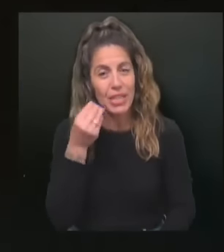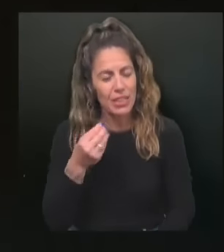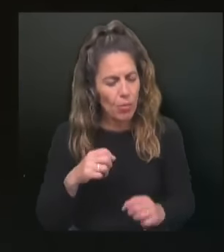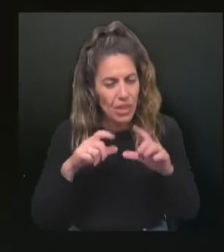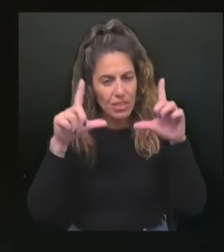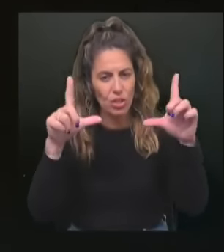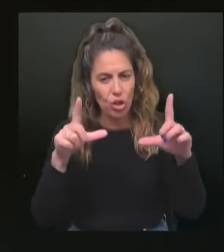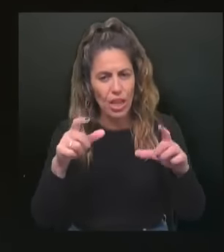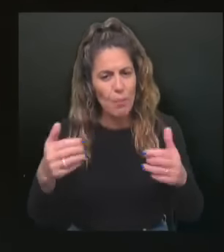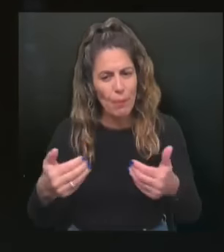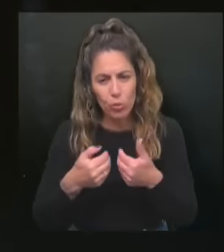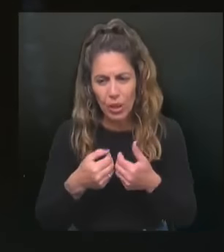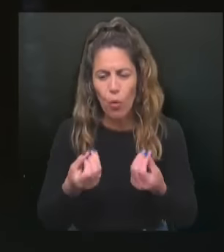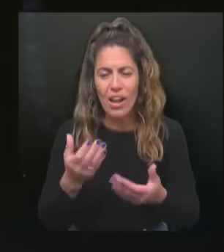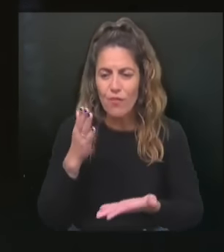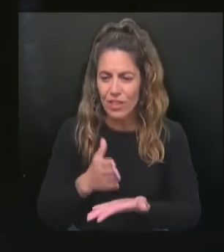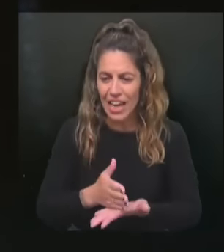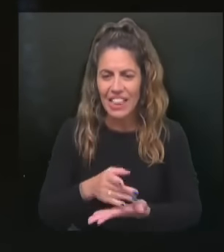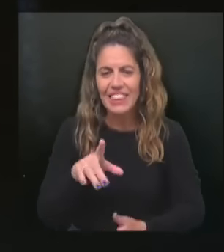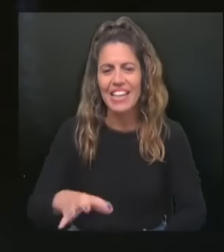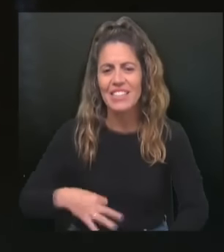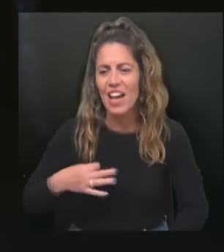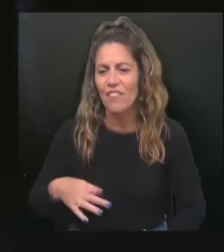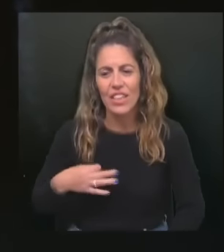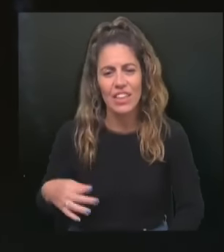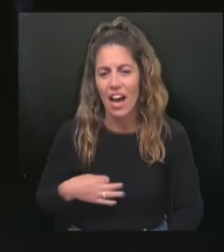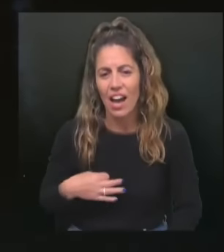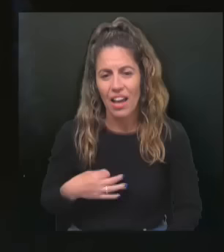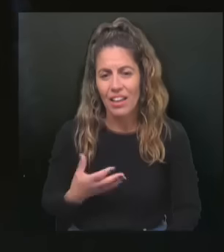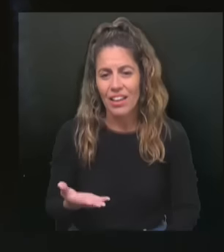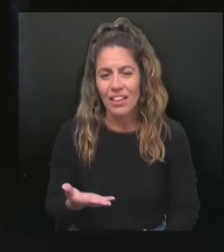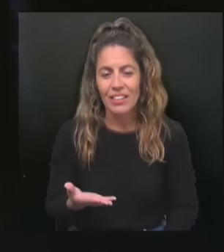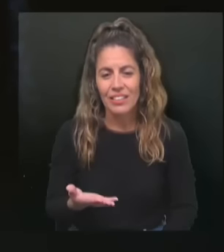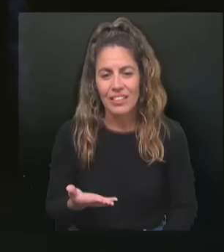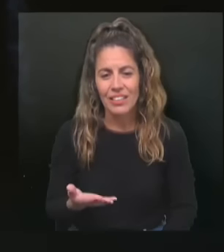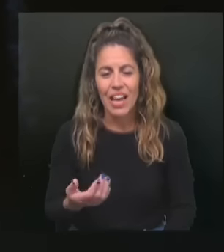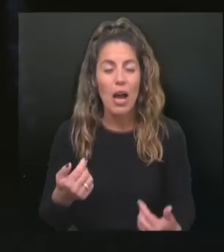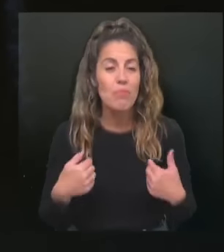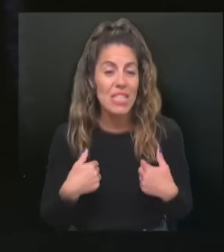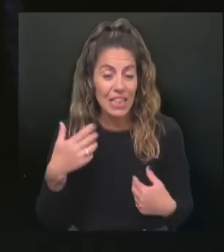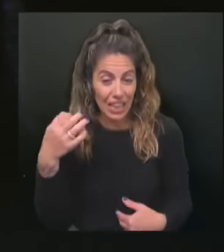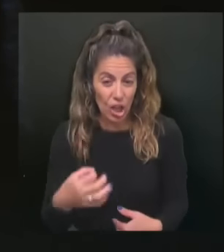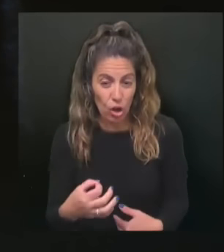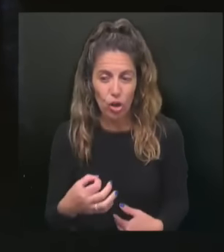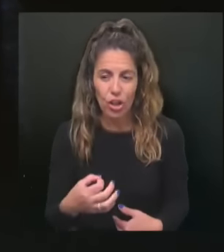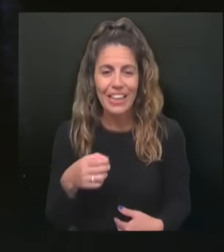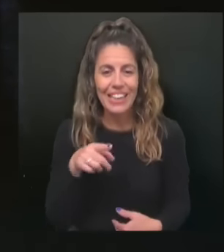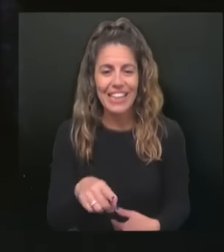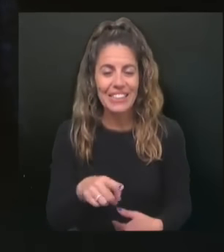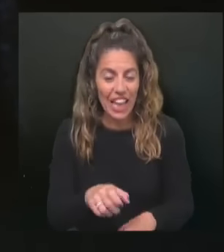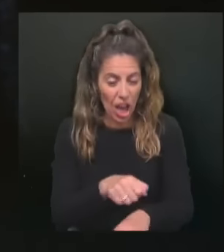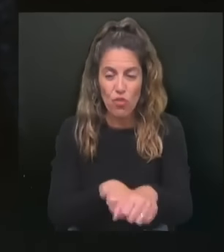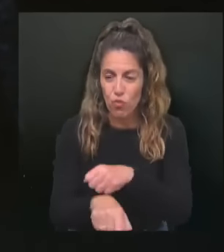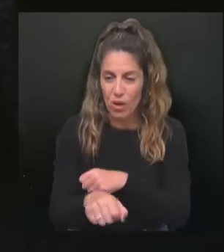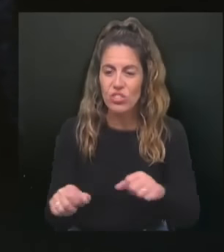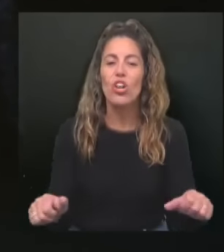¿No? ¿Cuál fue el final de esa vida truncada como fue la de Nibia? Entonces, a mí me parece que este esfuerzo